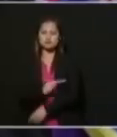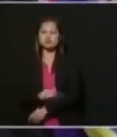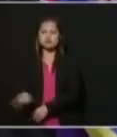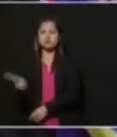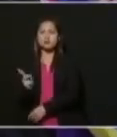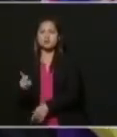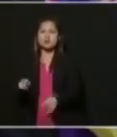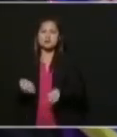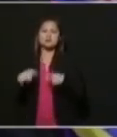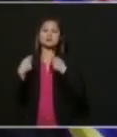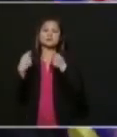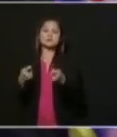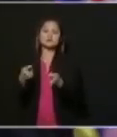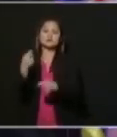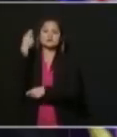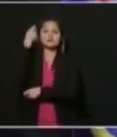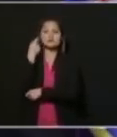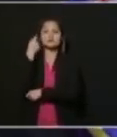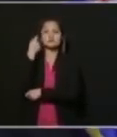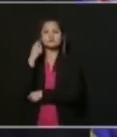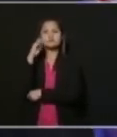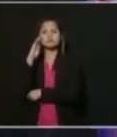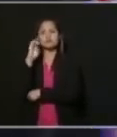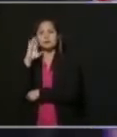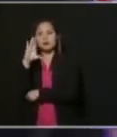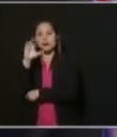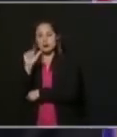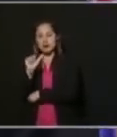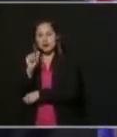recibirán becas educativas.